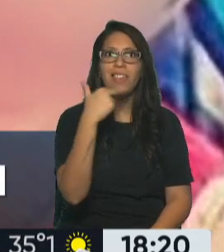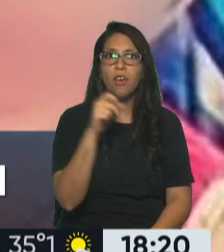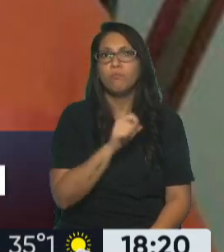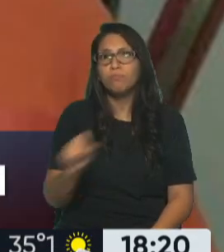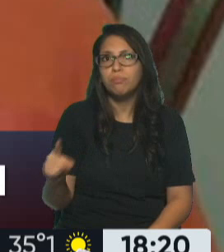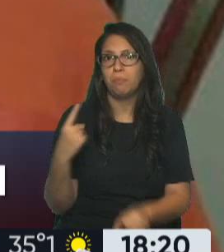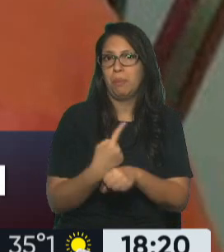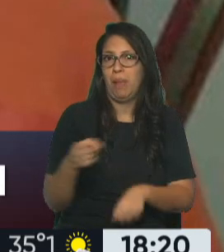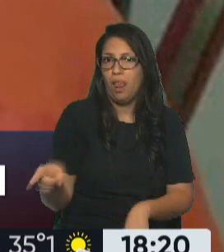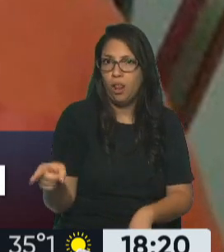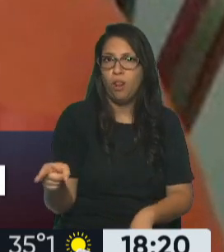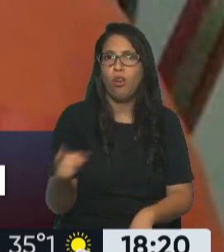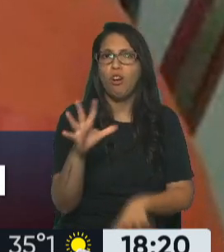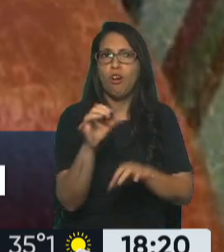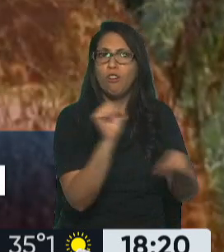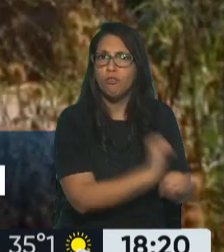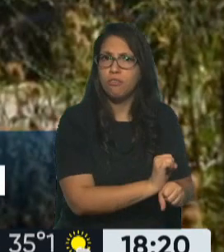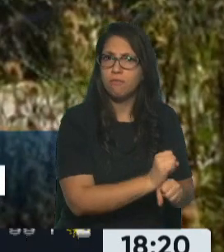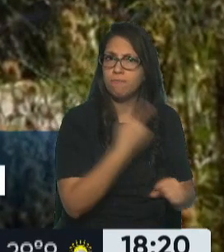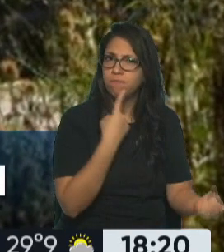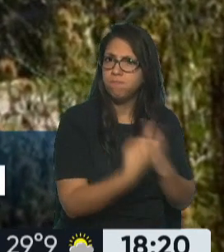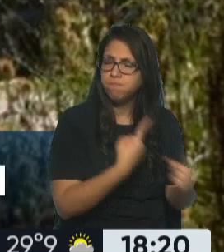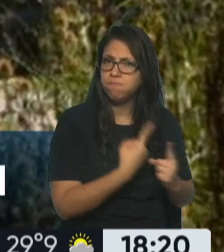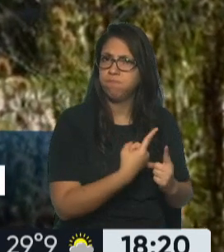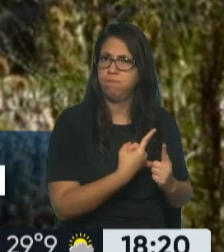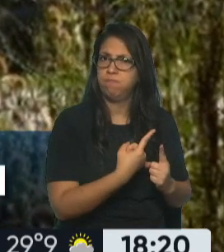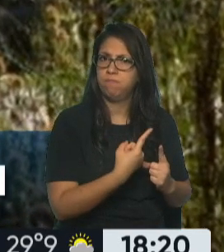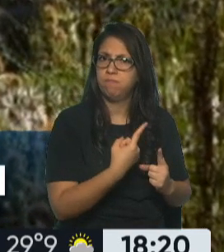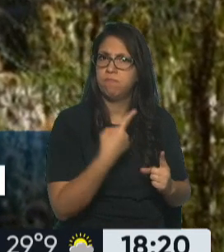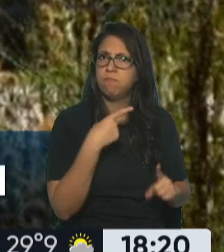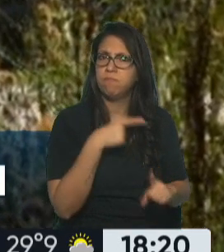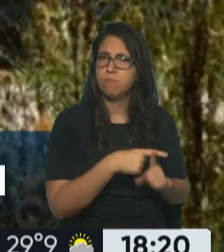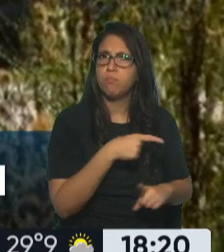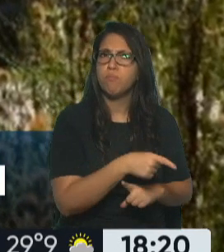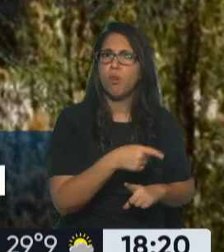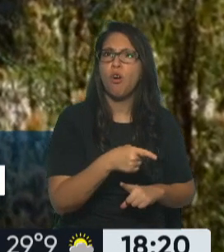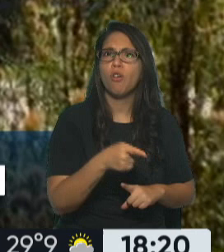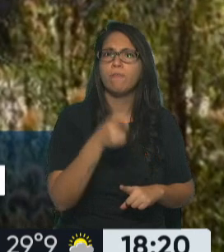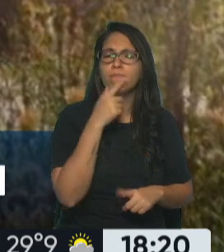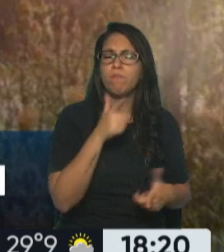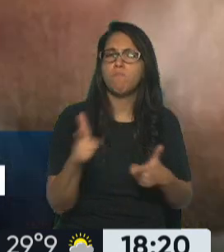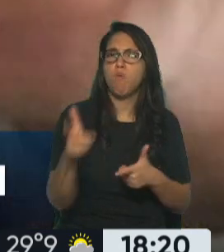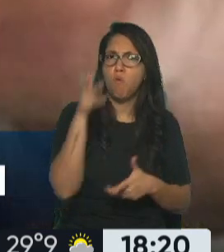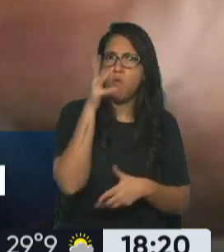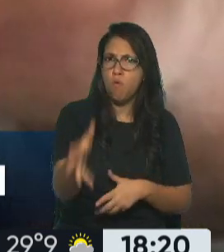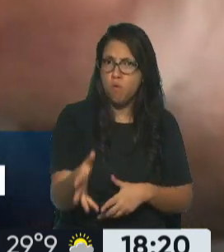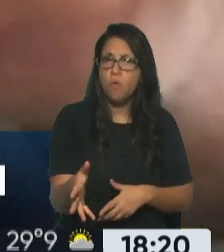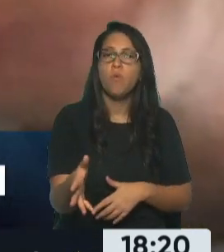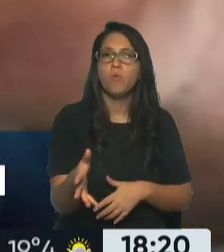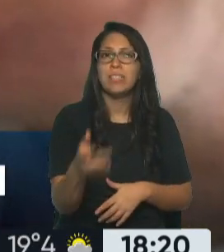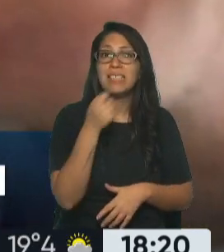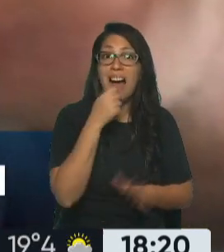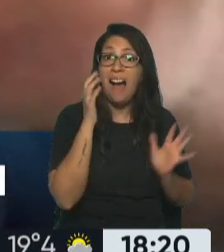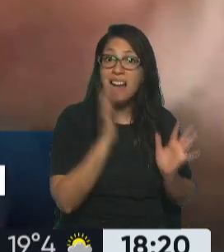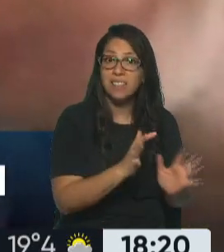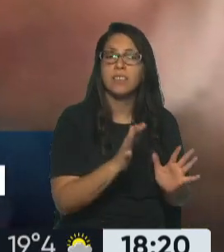detuvieron, a preguntarle por la alevosía y si es así, será acusado